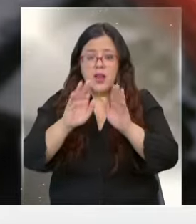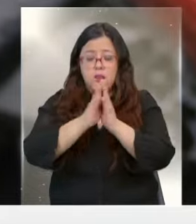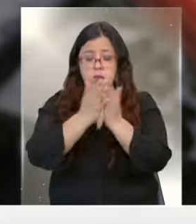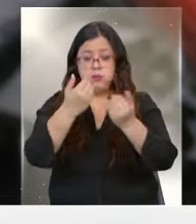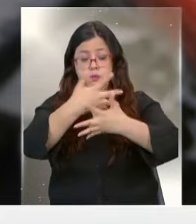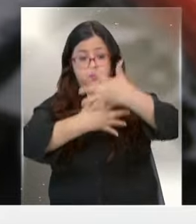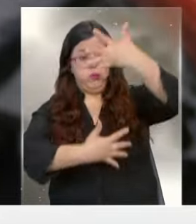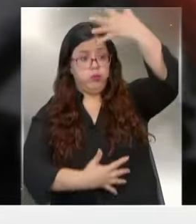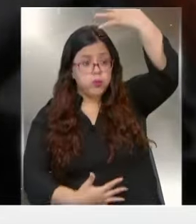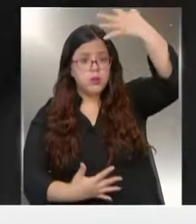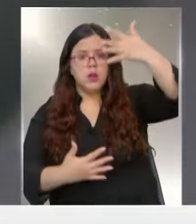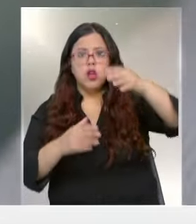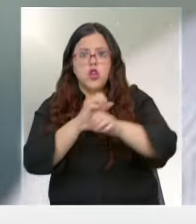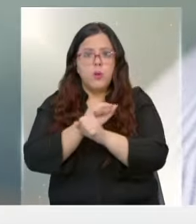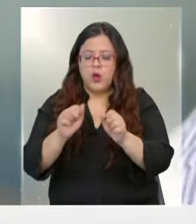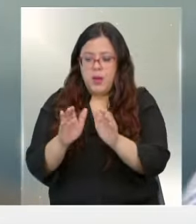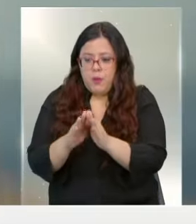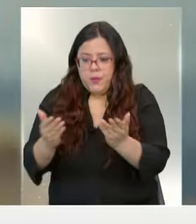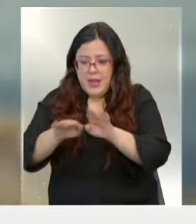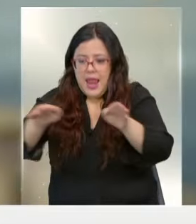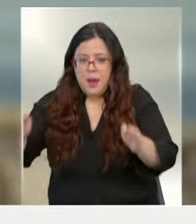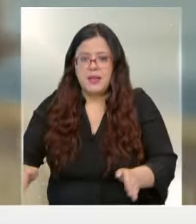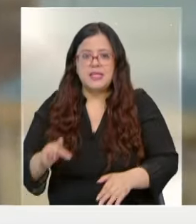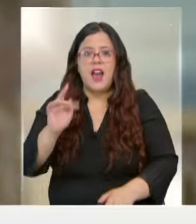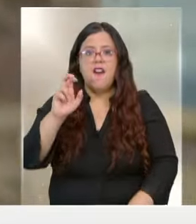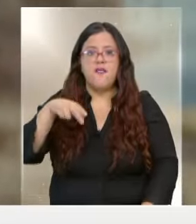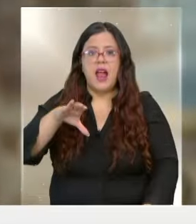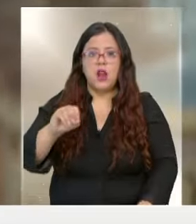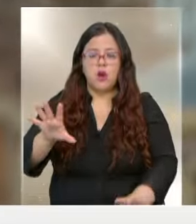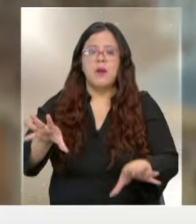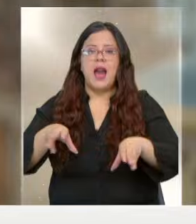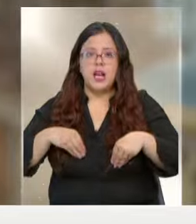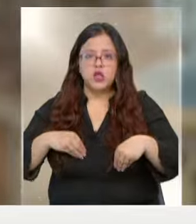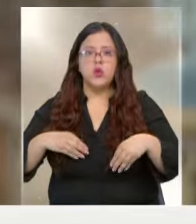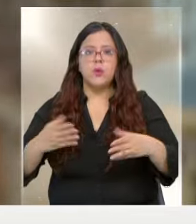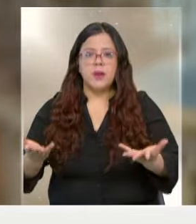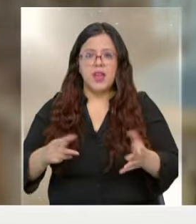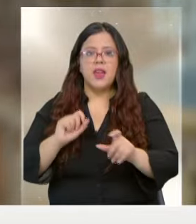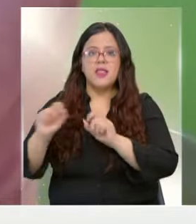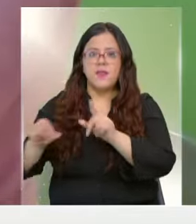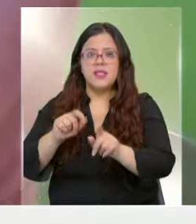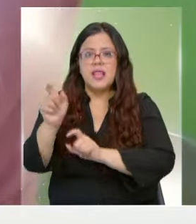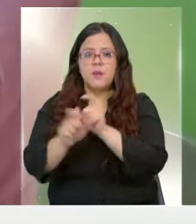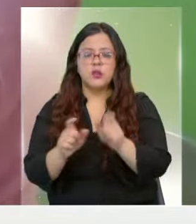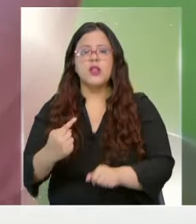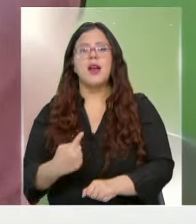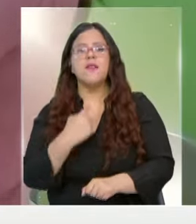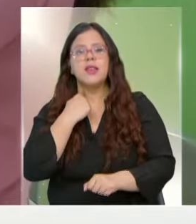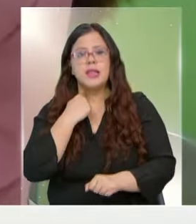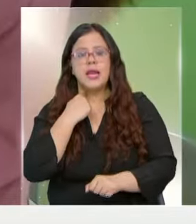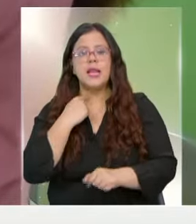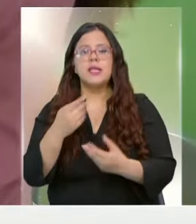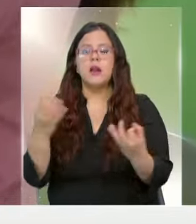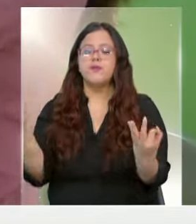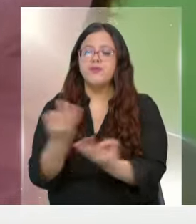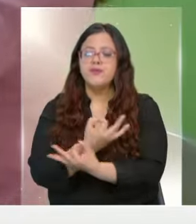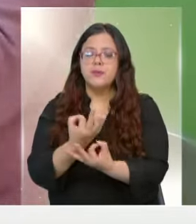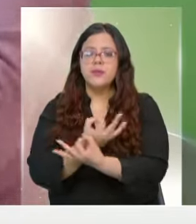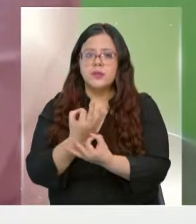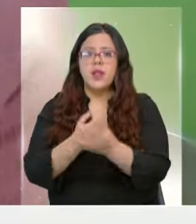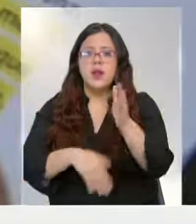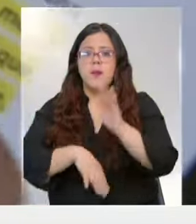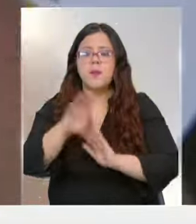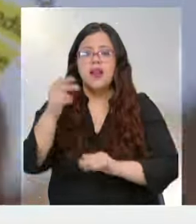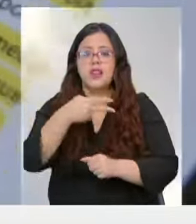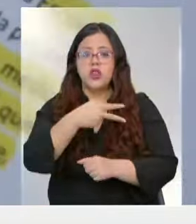gigantes, entonces no caían en la mesa. Franco Vázquez asumió la defensa legal de los vocales afectados y nos cuenta que ha recibido más